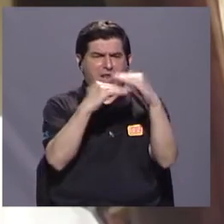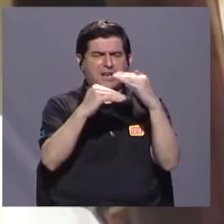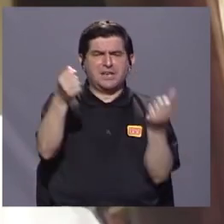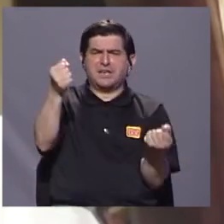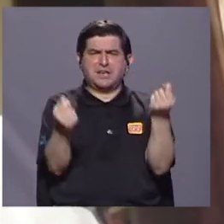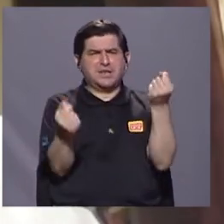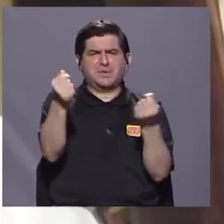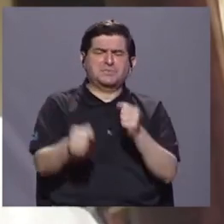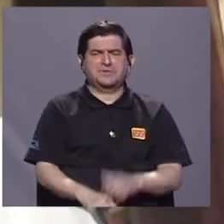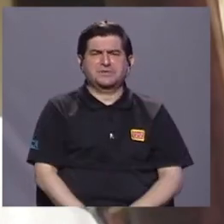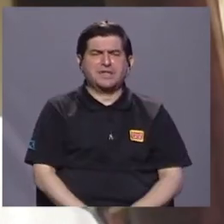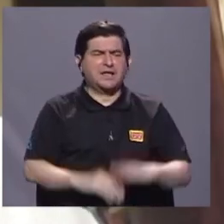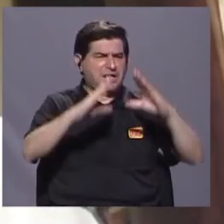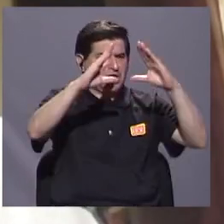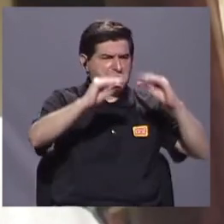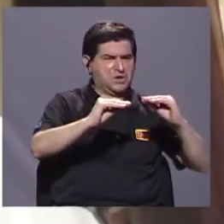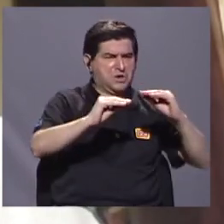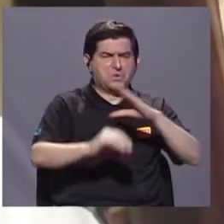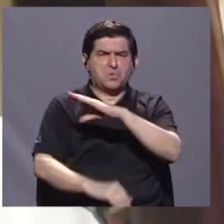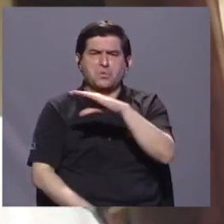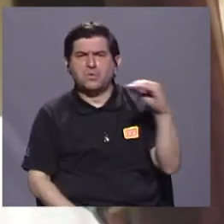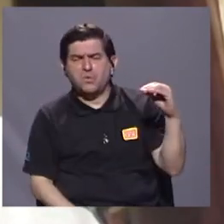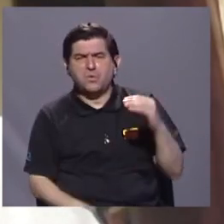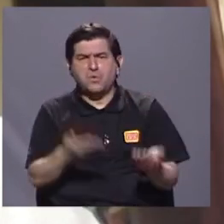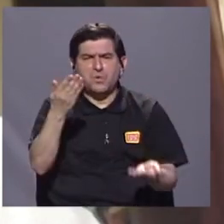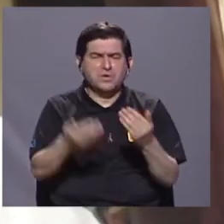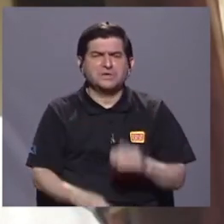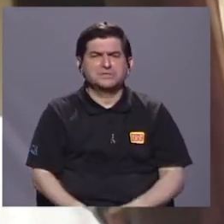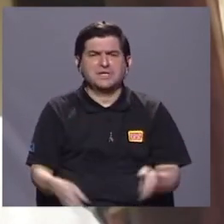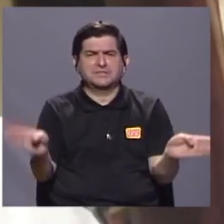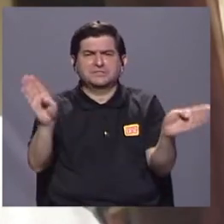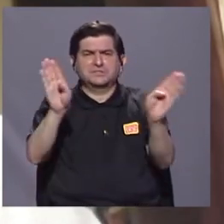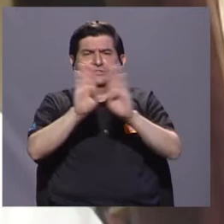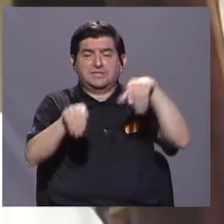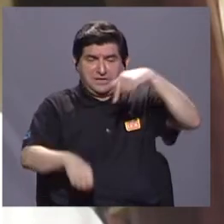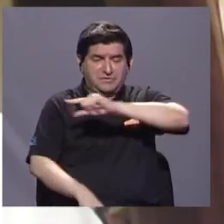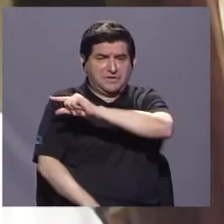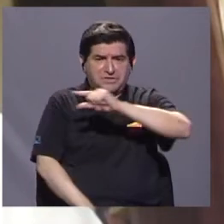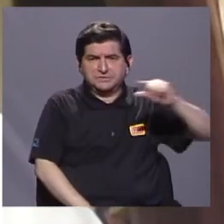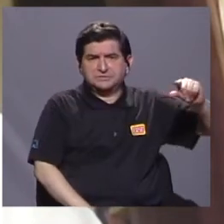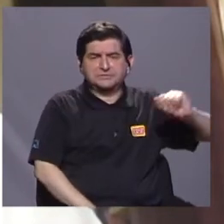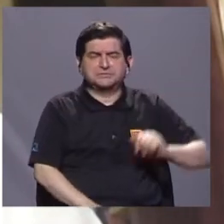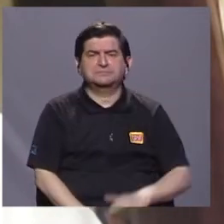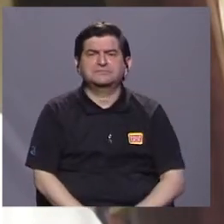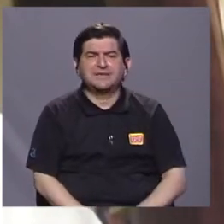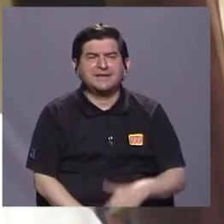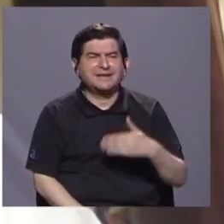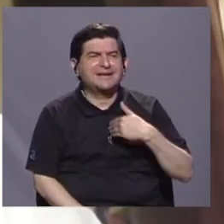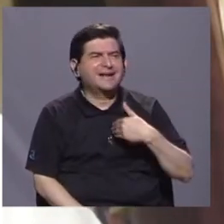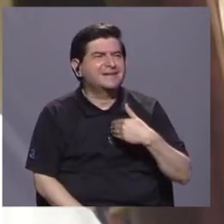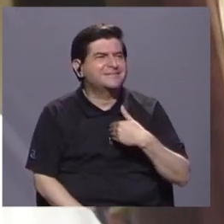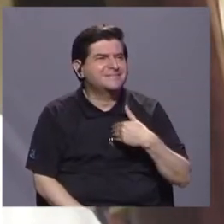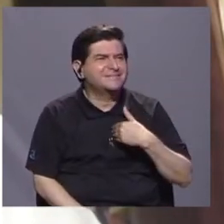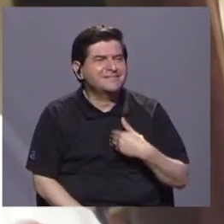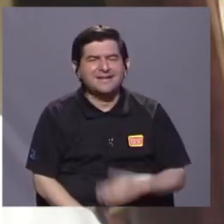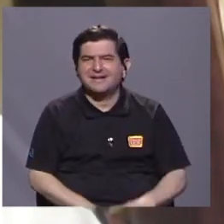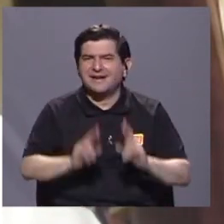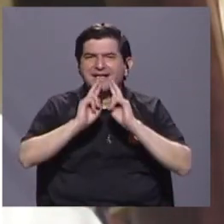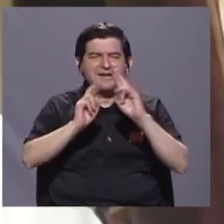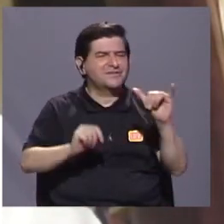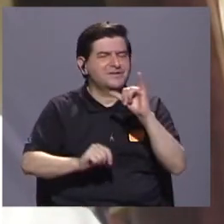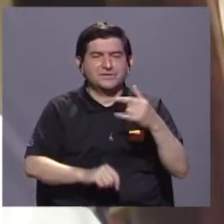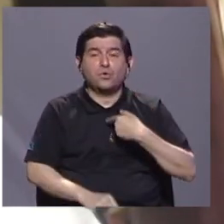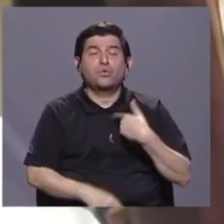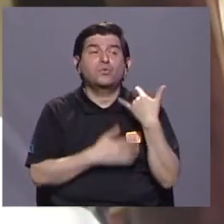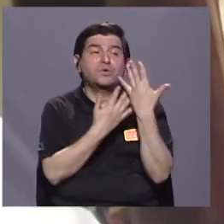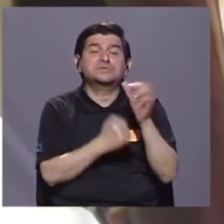vehicular nocturna o el cierre que estamos teniendo en esta semana tendría o debería dar el mismo resultado. Uno